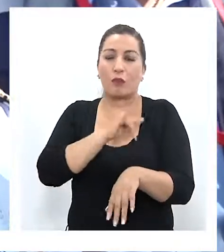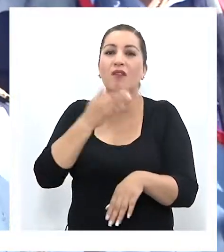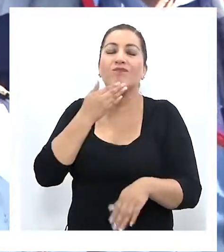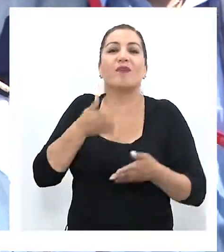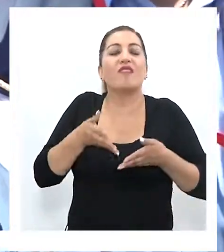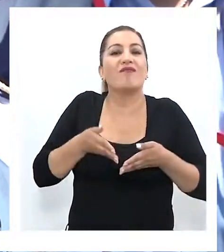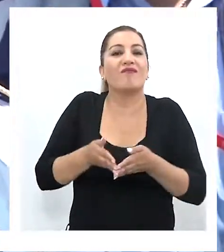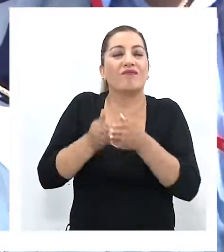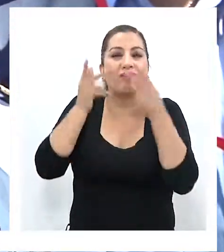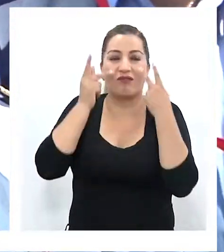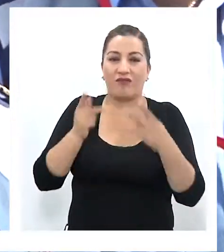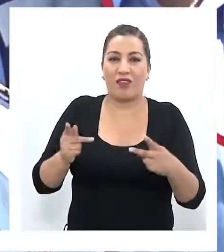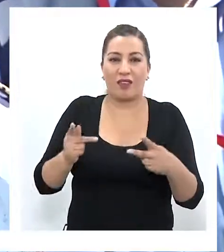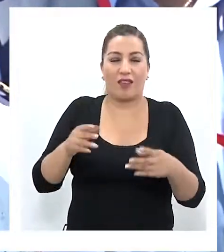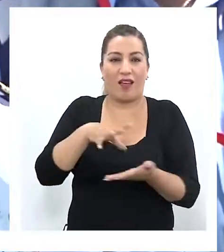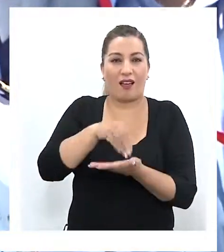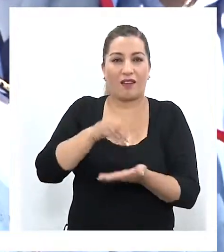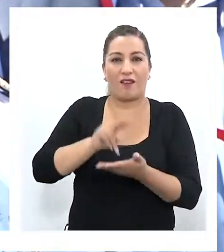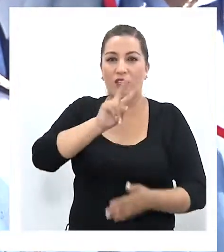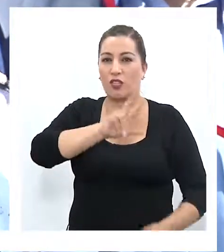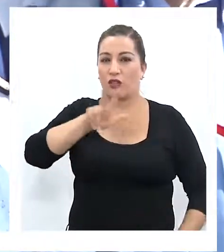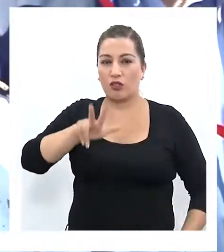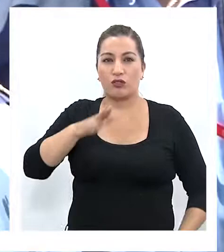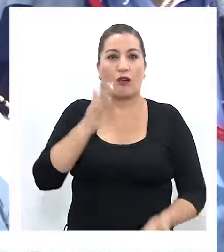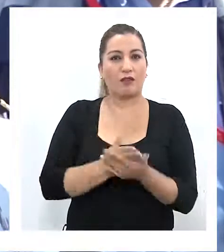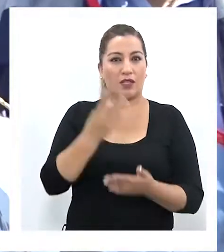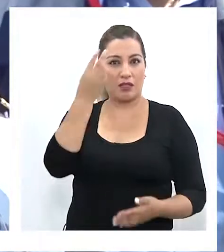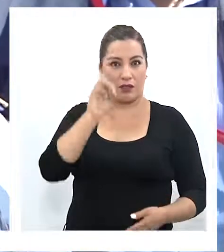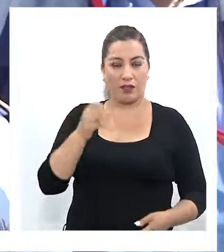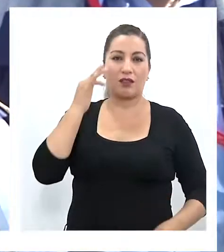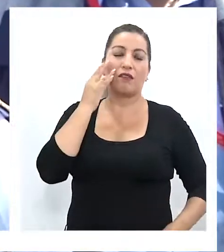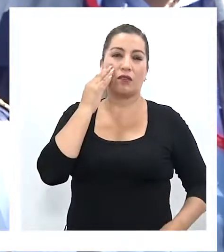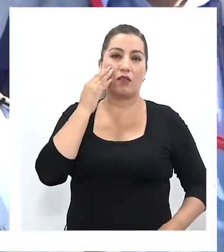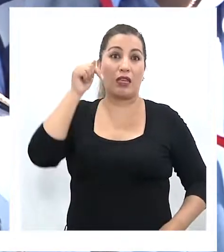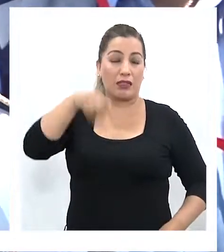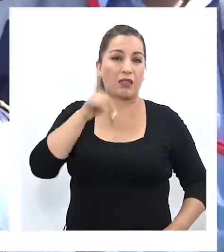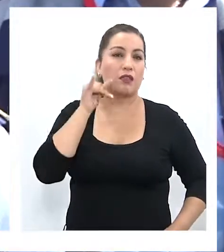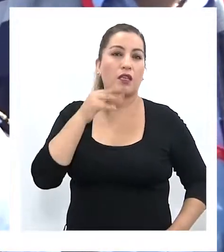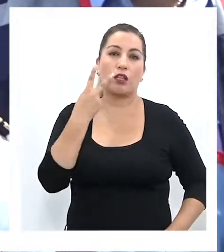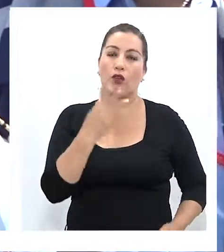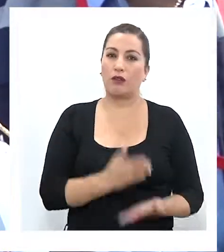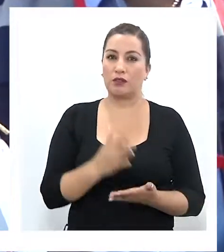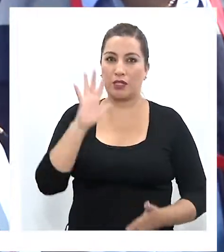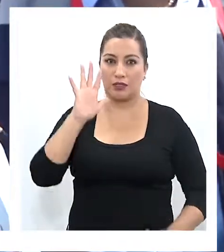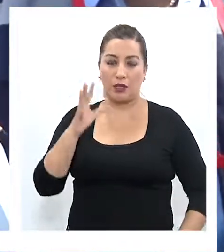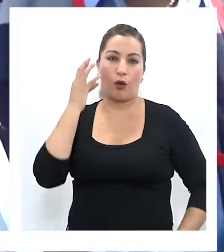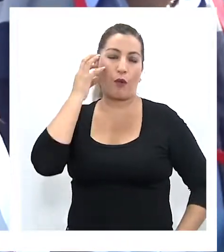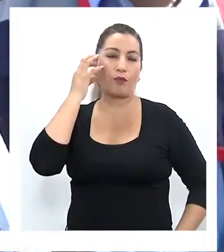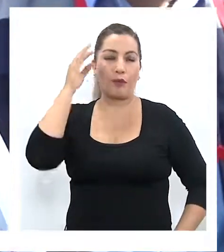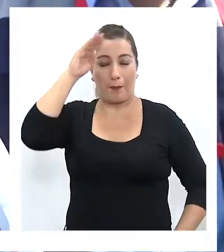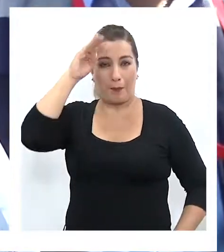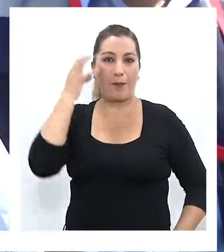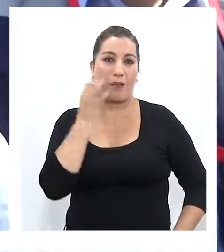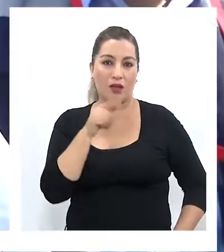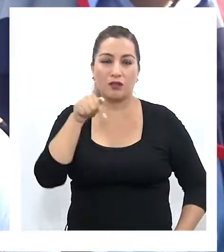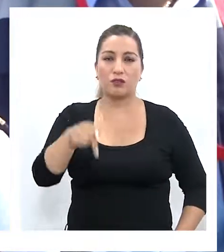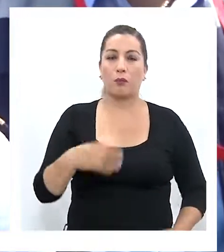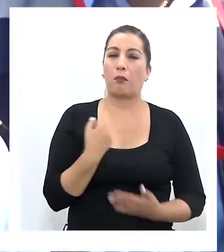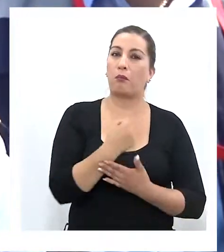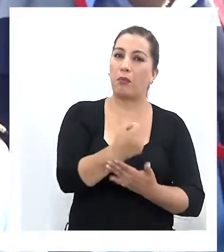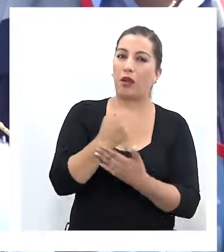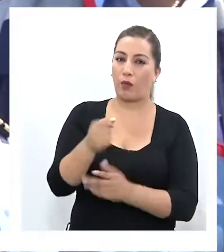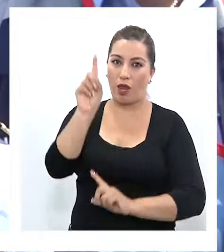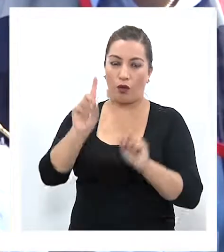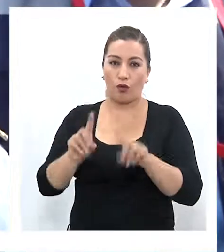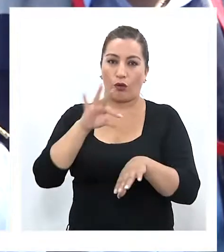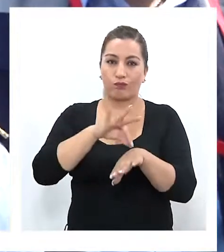desplazar a Arica entre el día 28 y 30 de abril y acá en Iquique entre el día 2 y 5 de mayo para cooperar también y para tener